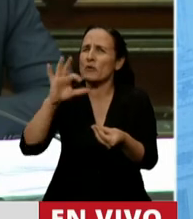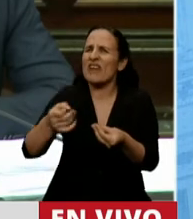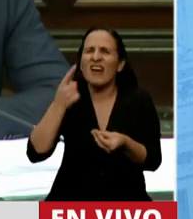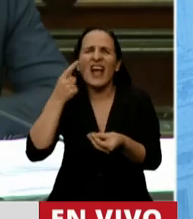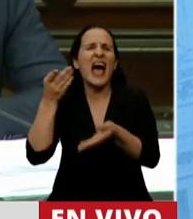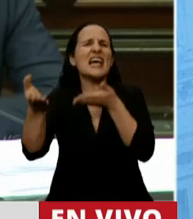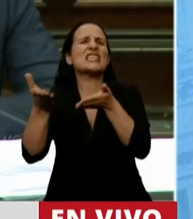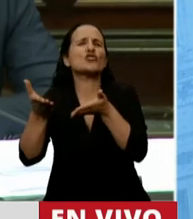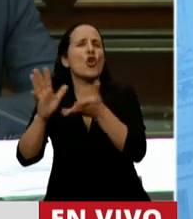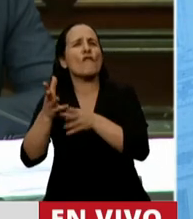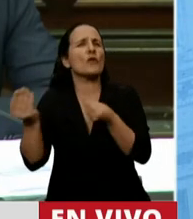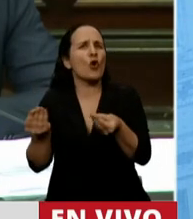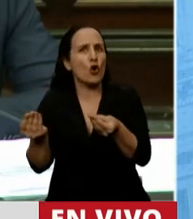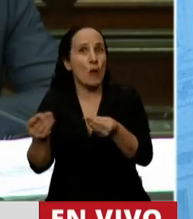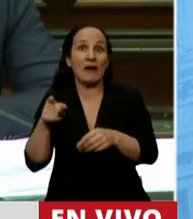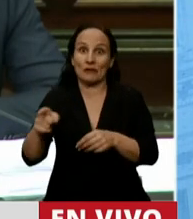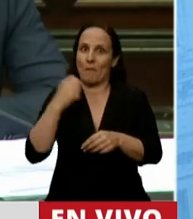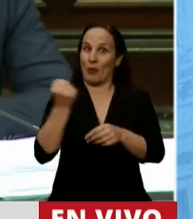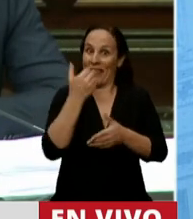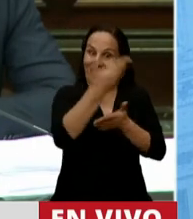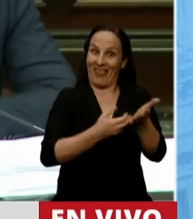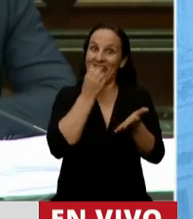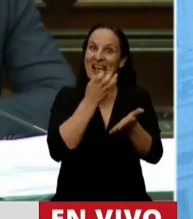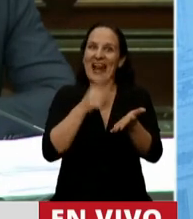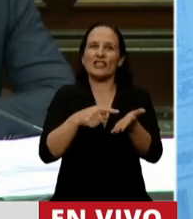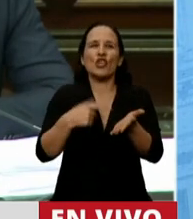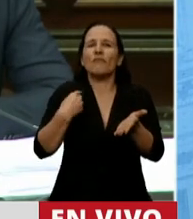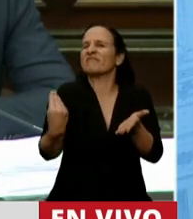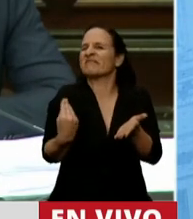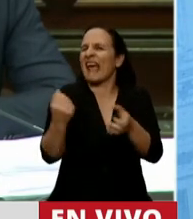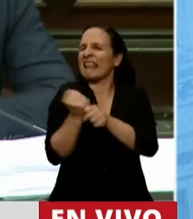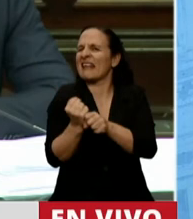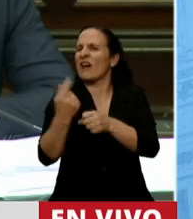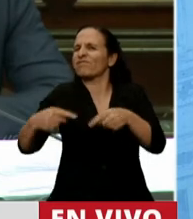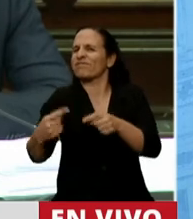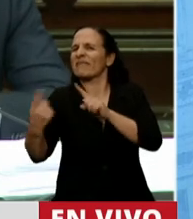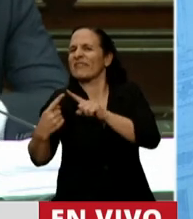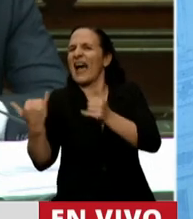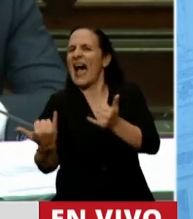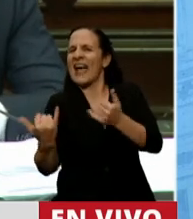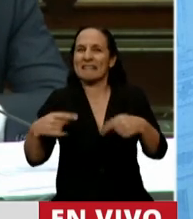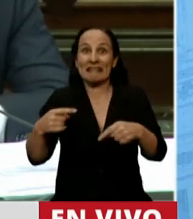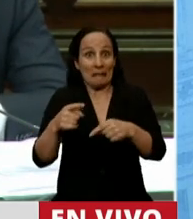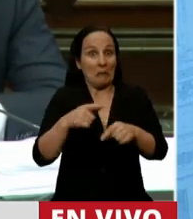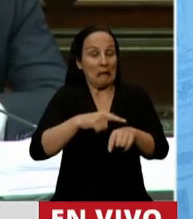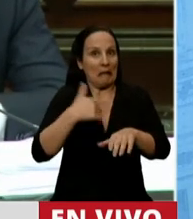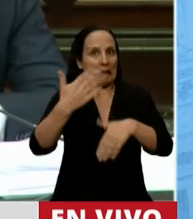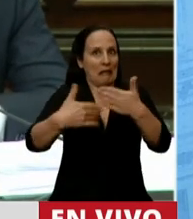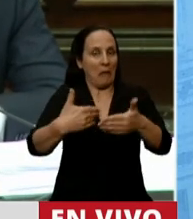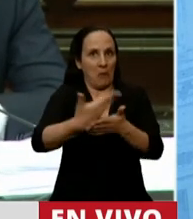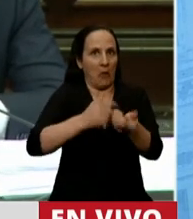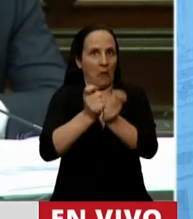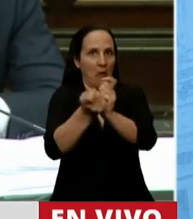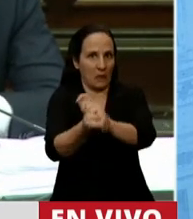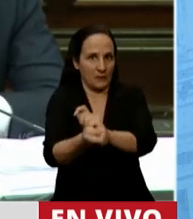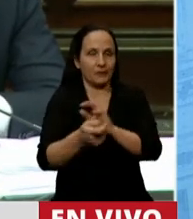qué alcance. Por eso son interesantes las declaraciones juradas de intereses. Tienen que ver con la rendición de cuentas, que evoluciona a lo largo del tiempo. Antes